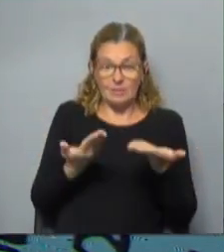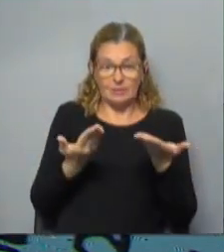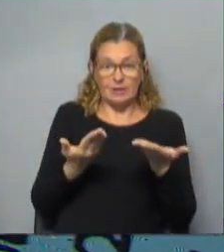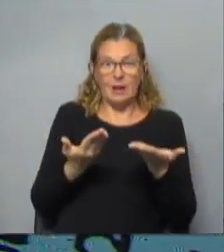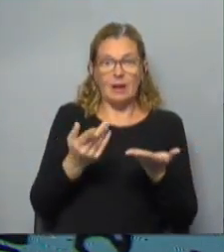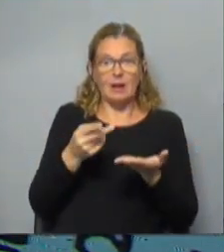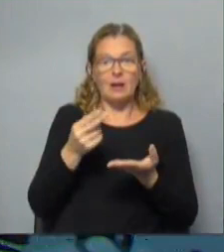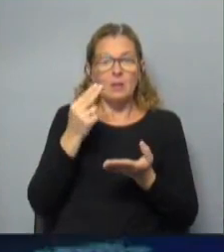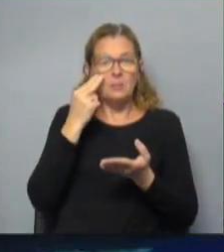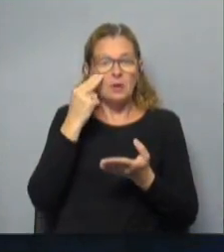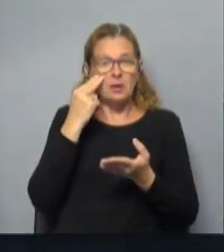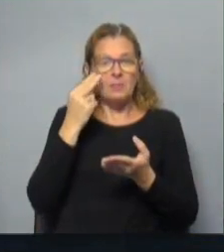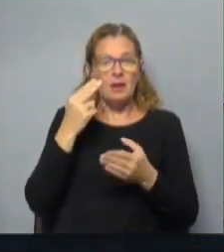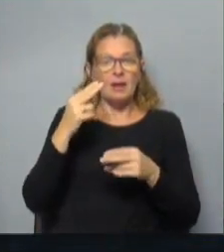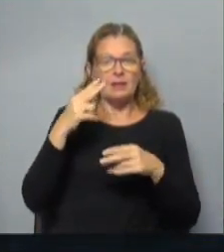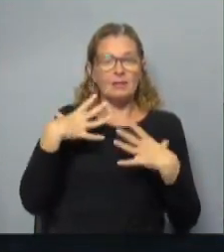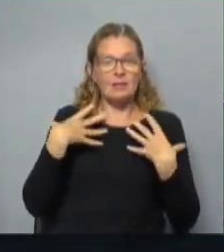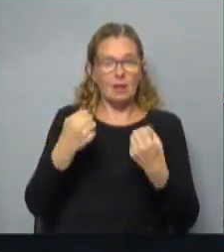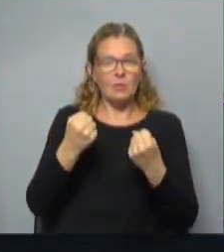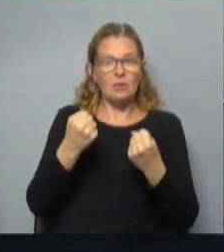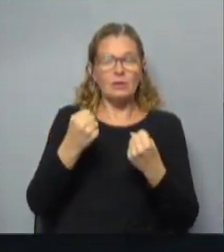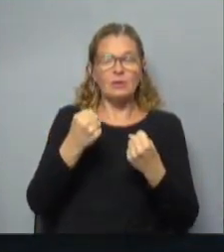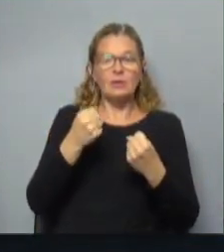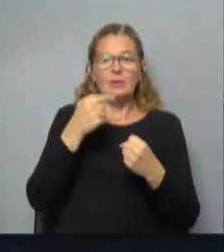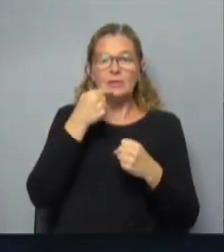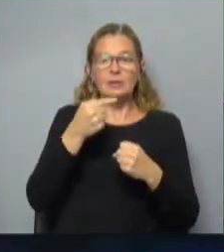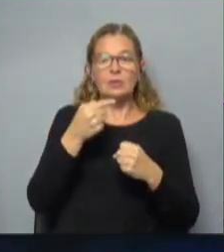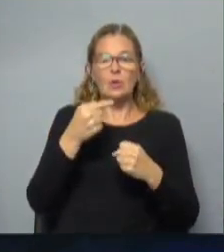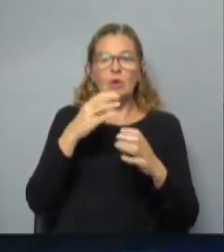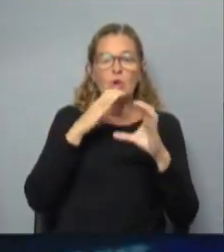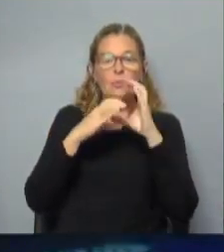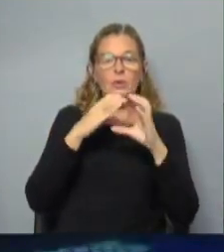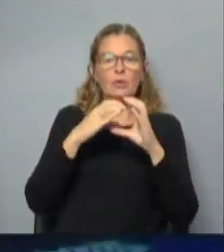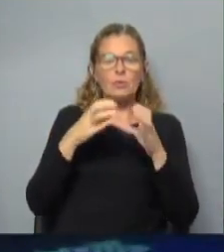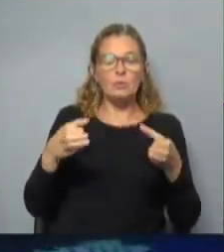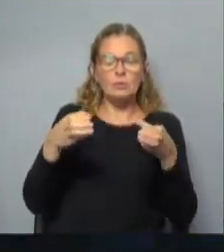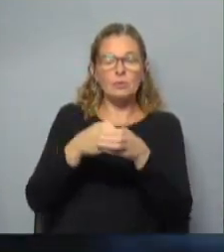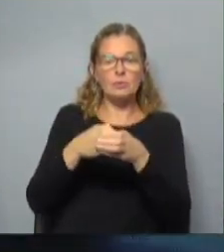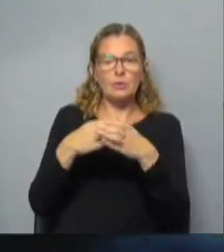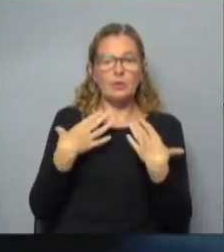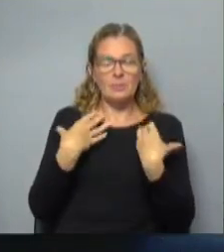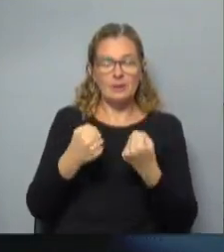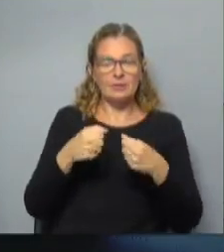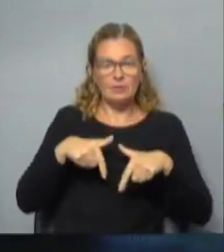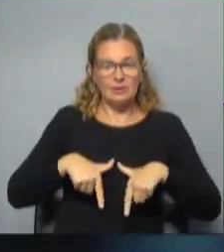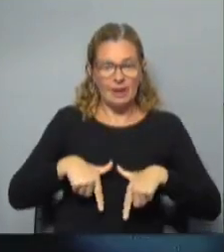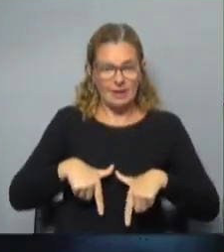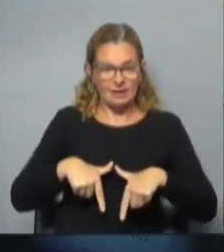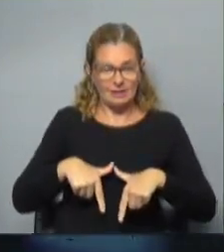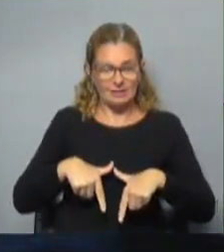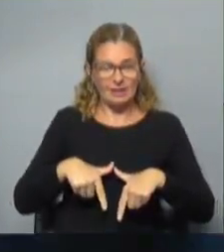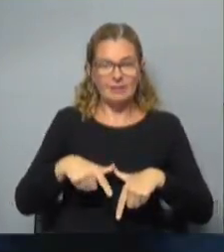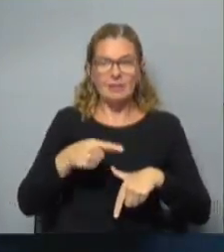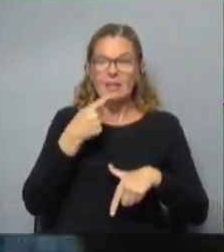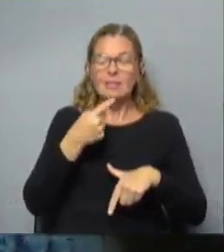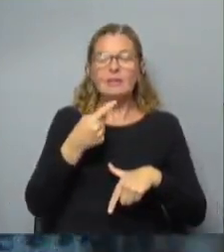emergencia sanitaria el mandatario en el mandatario lo comunicó tras una reunión con el ministro de salud pública daniel salinas y dijo que